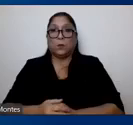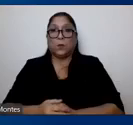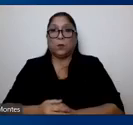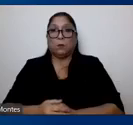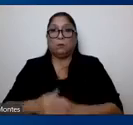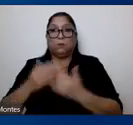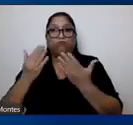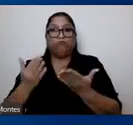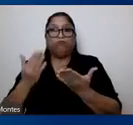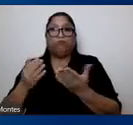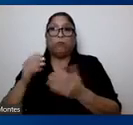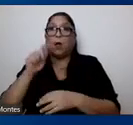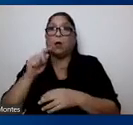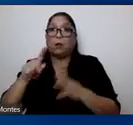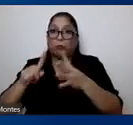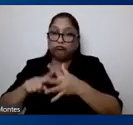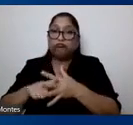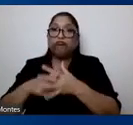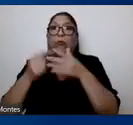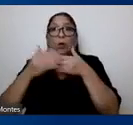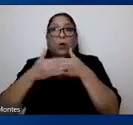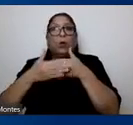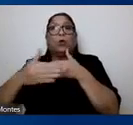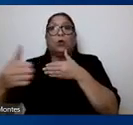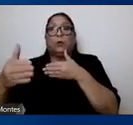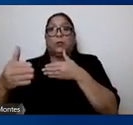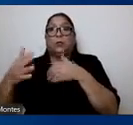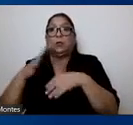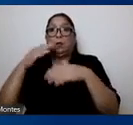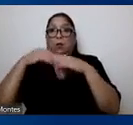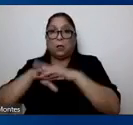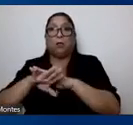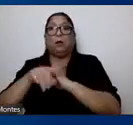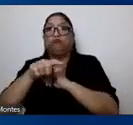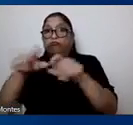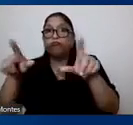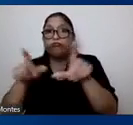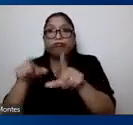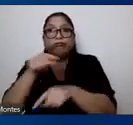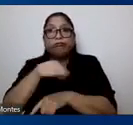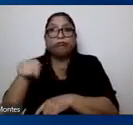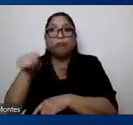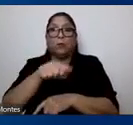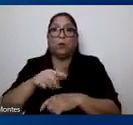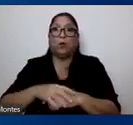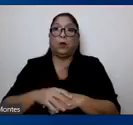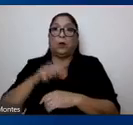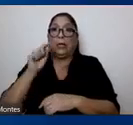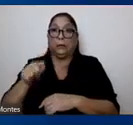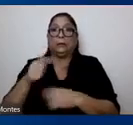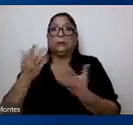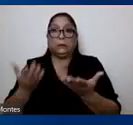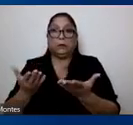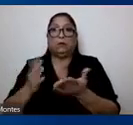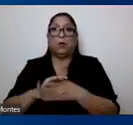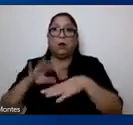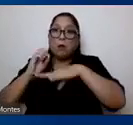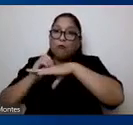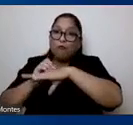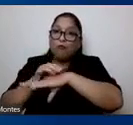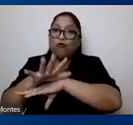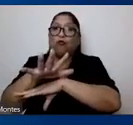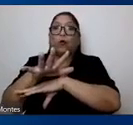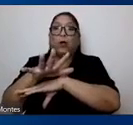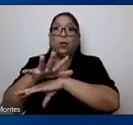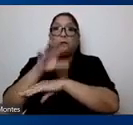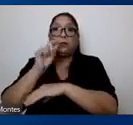y pues comienza ya a entrar a la escena política como les mencionaba. Entonces, es así también la influencia